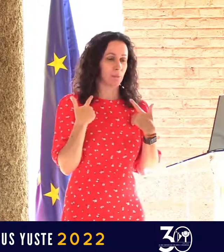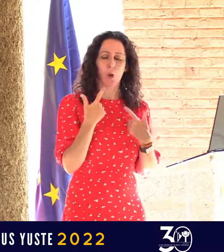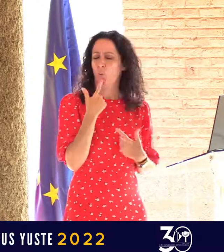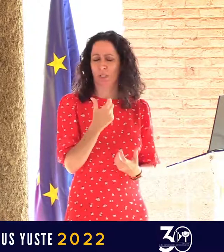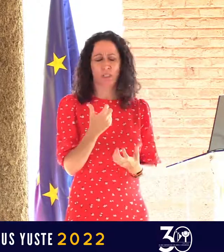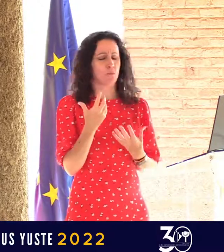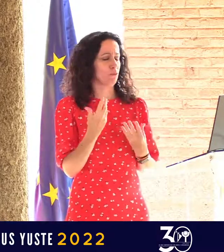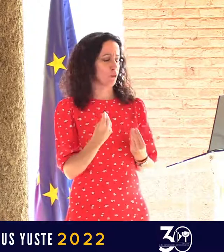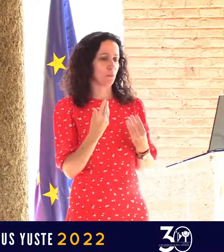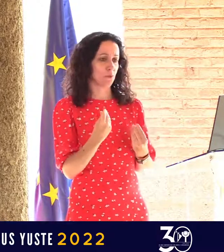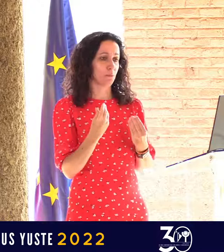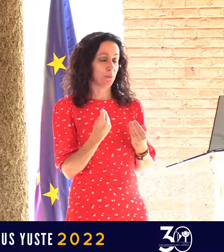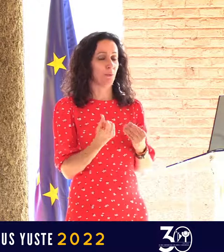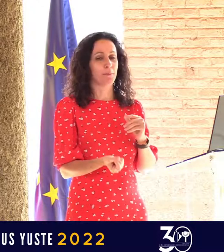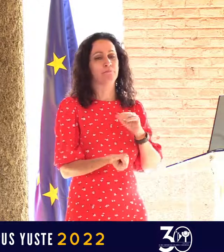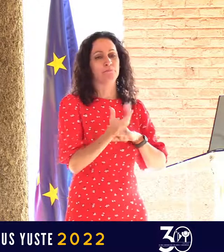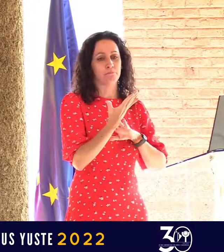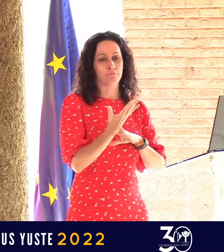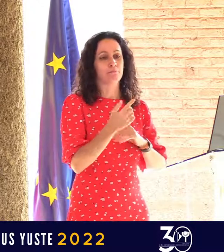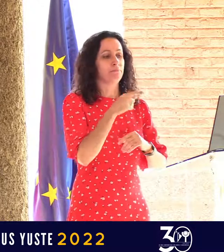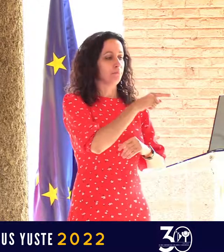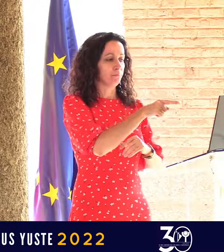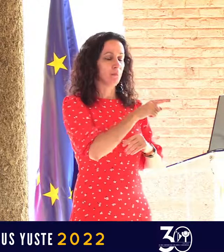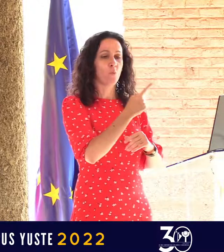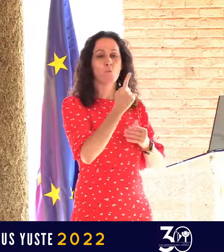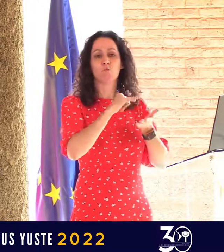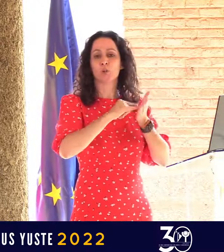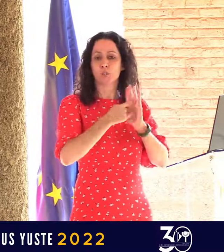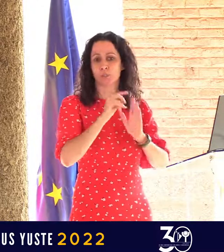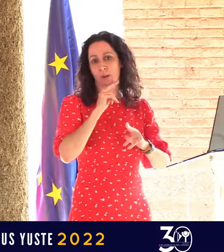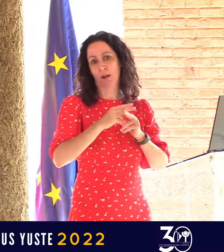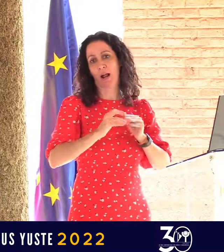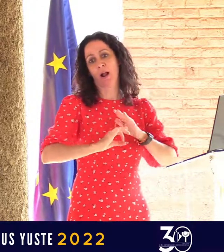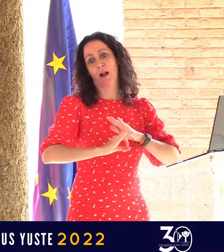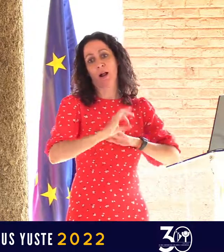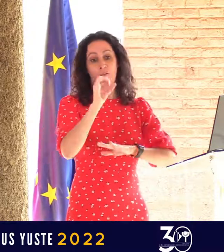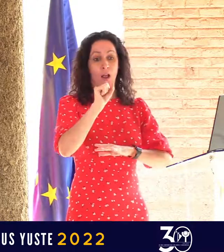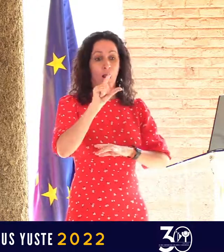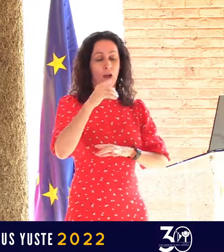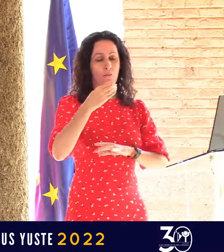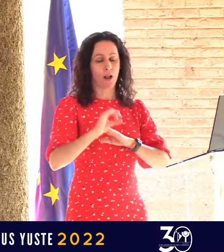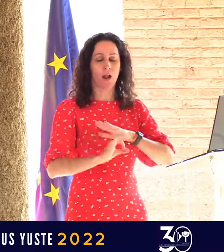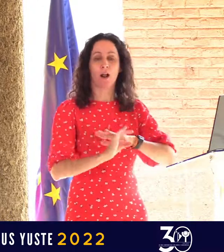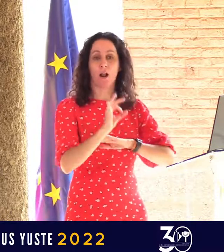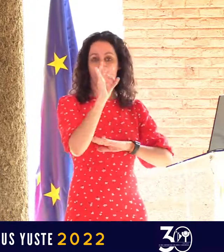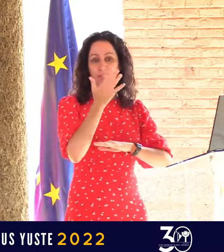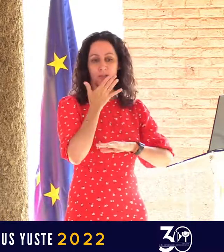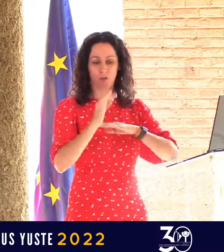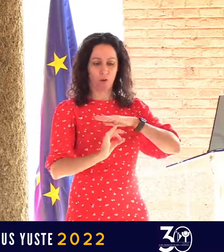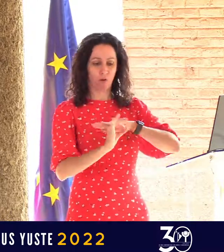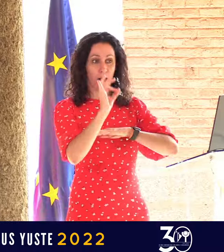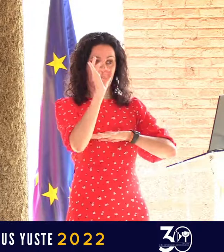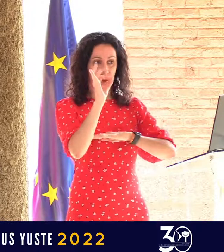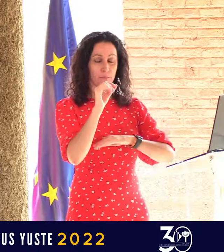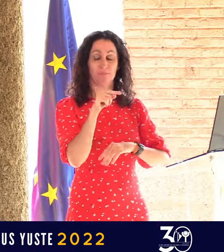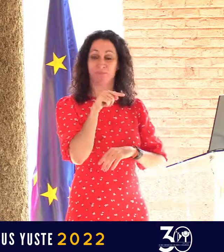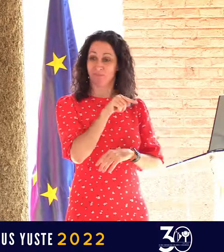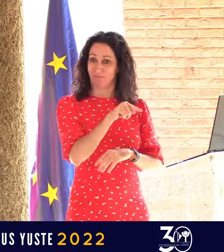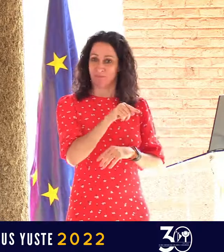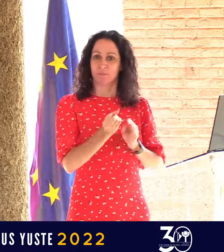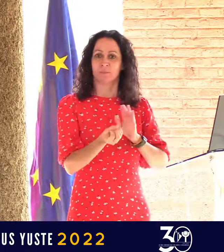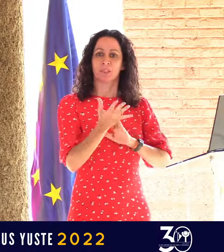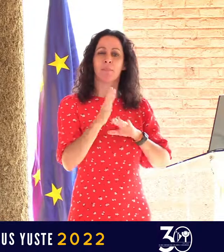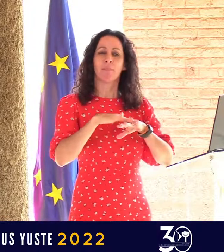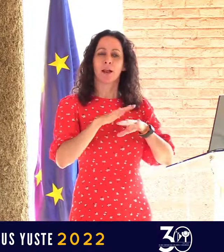asociaciones las federaciones que vayan las víctimas cuesta mucho por ello también se creó un proyecto que se llama proyecto Alba Este es el